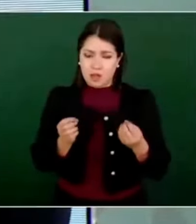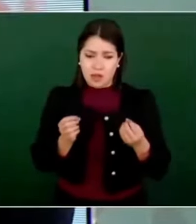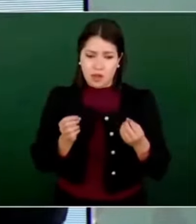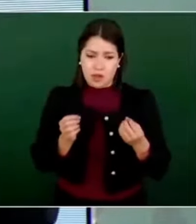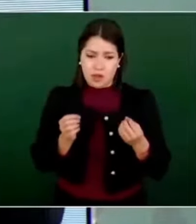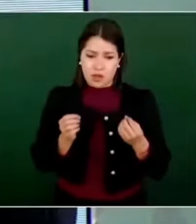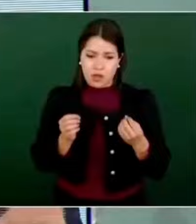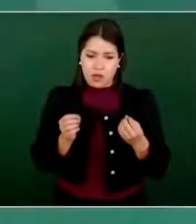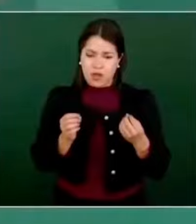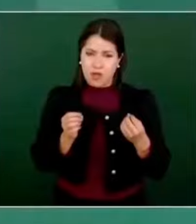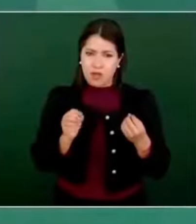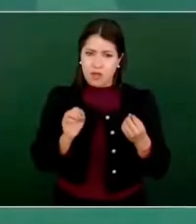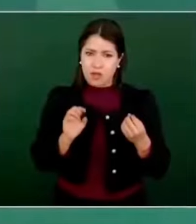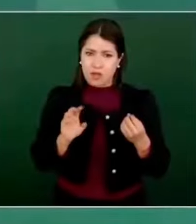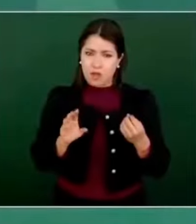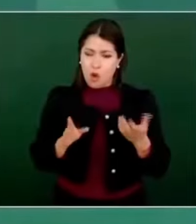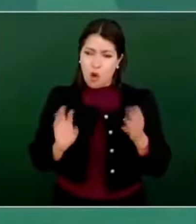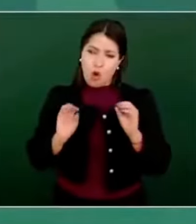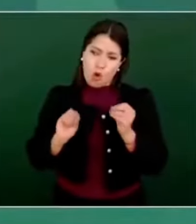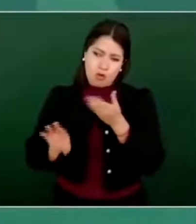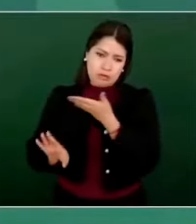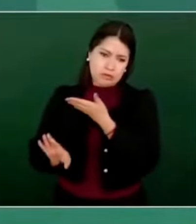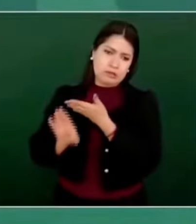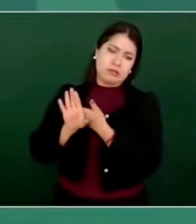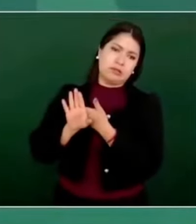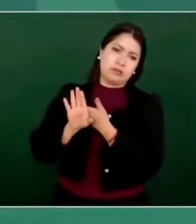González contra mí